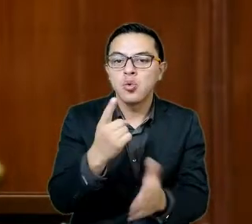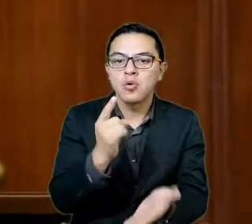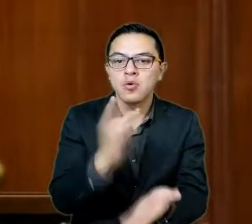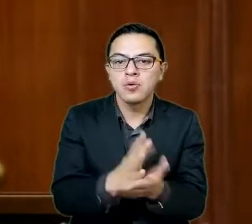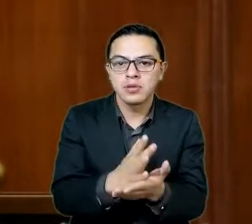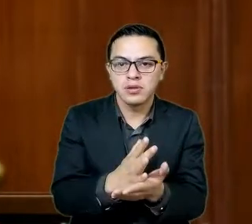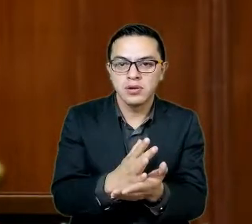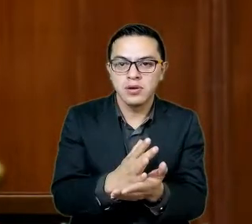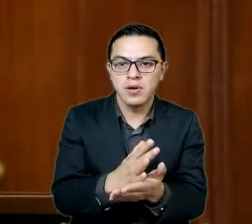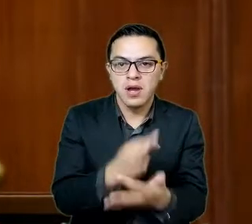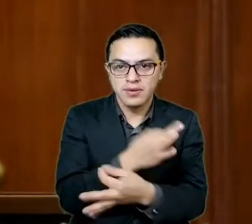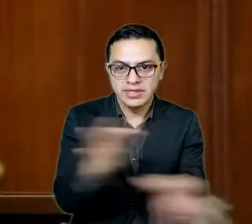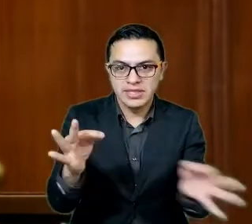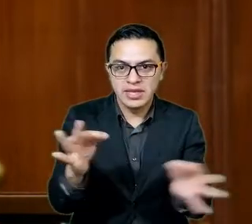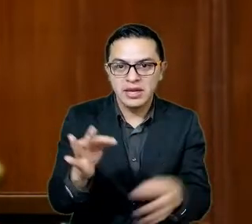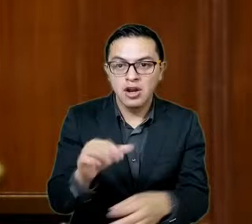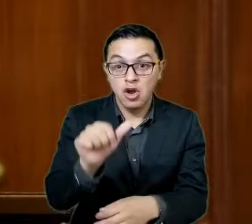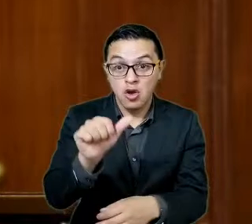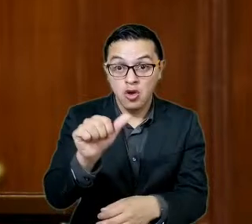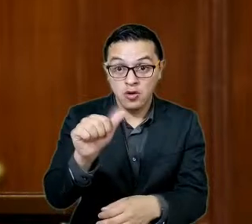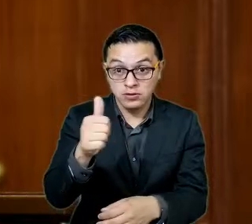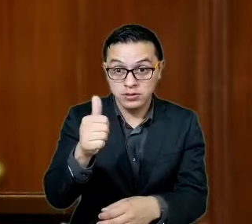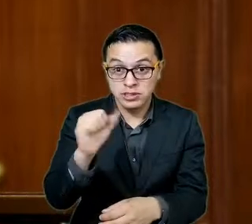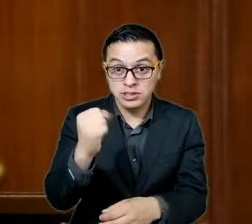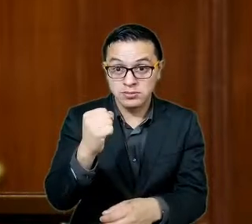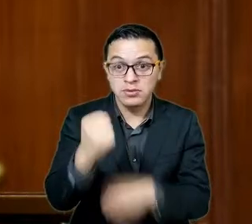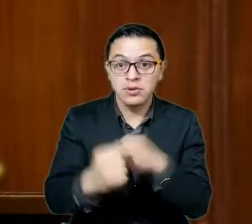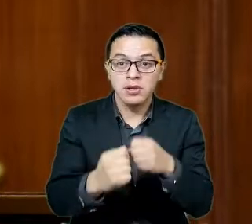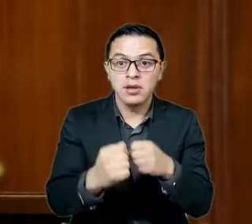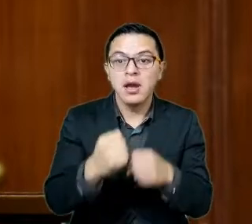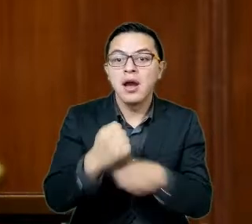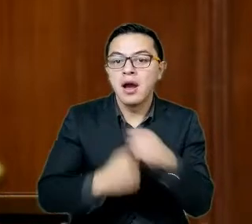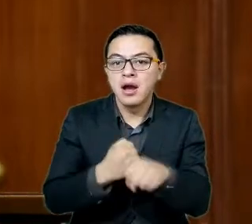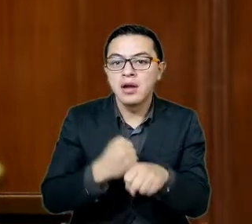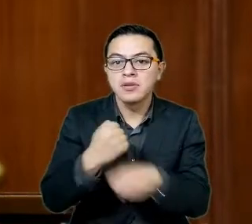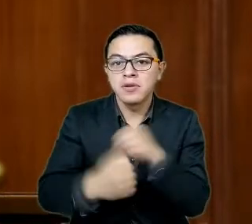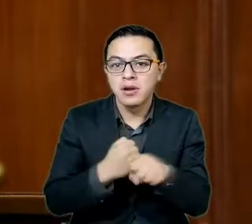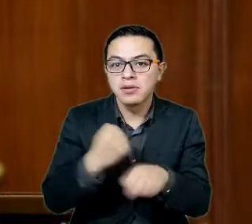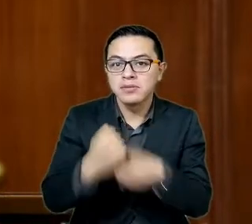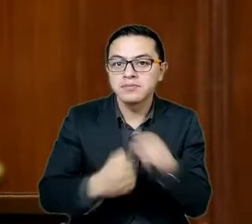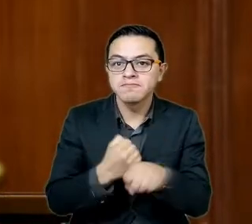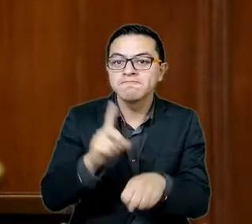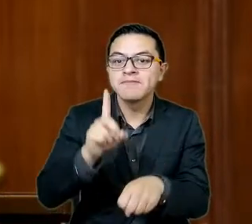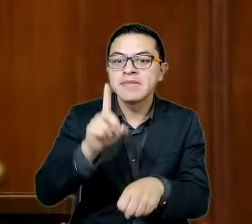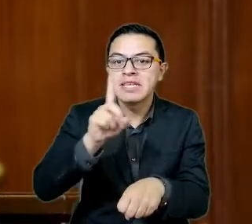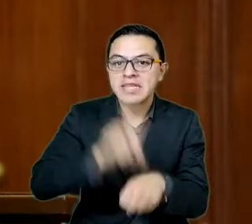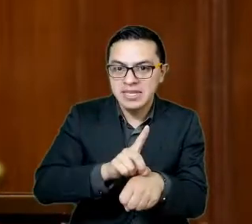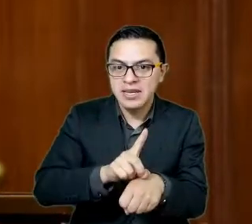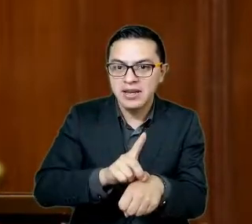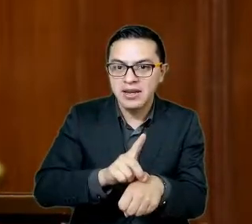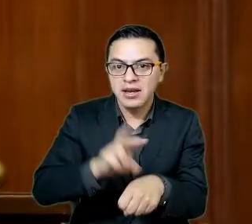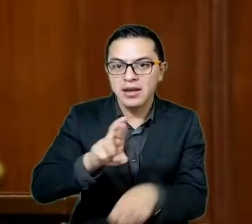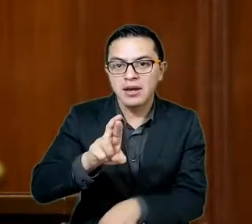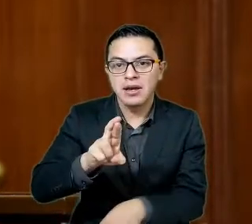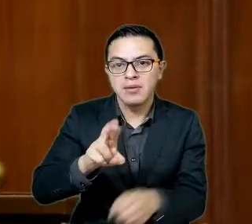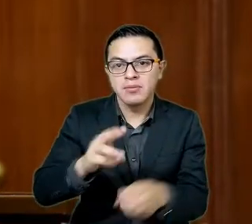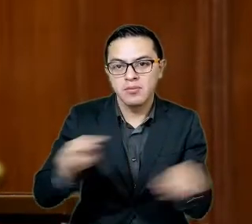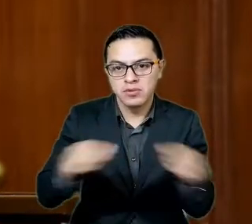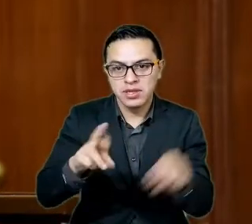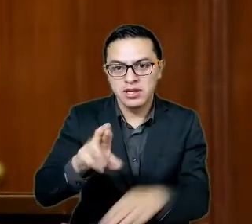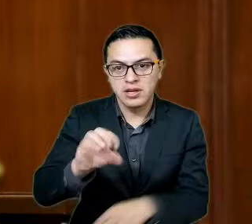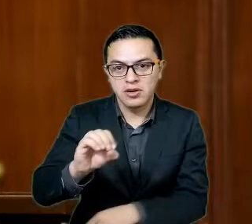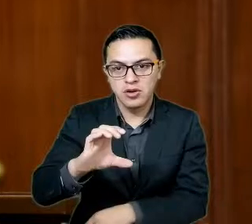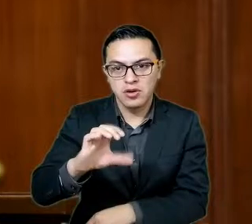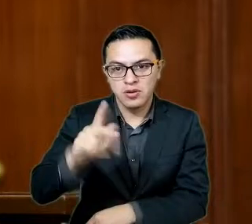de cada año como el día del rock del rock Estatal Primero publíquese este decreto con el